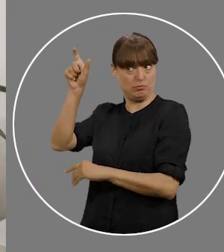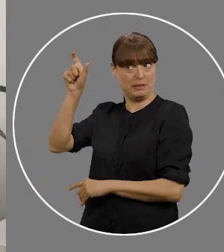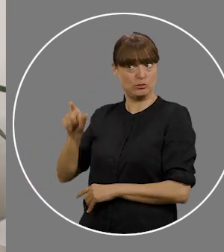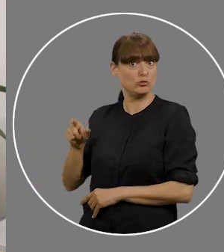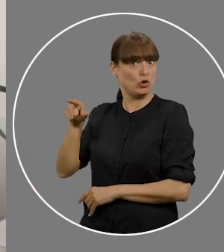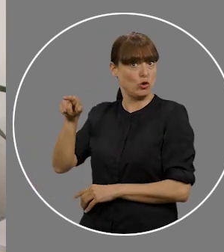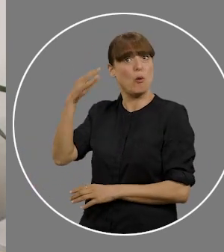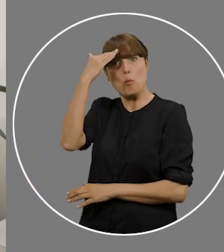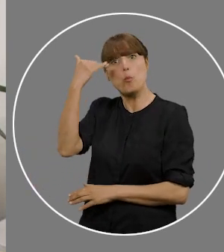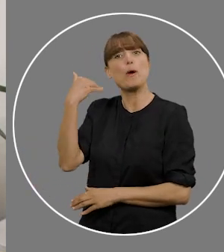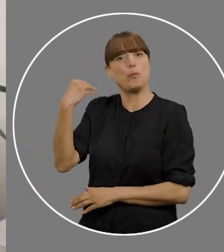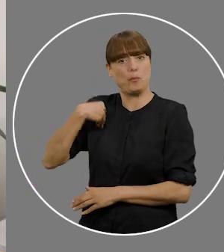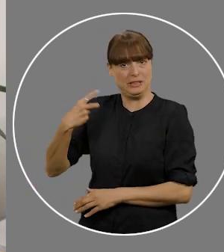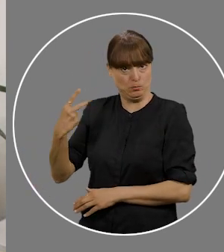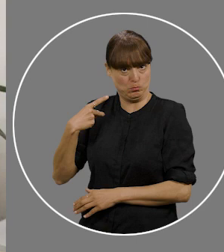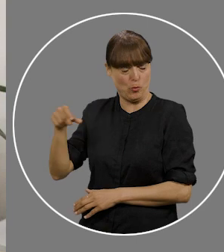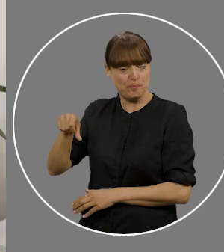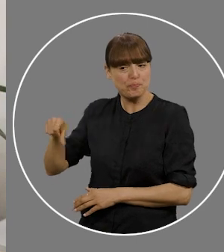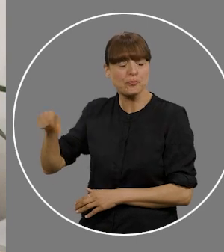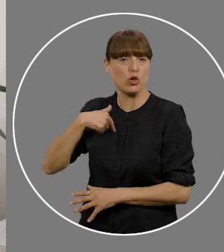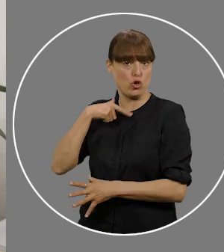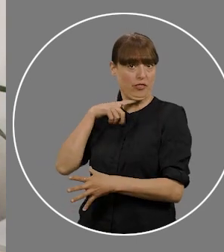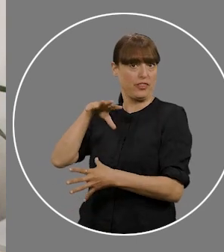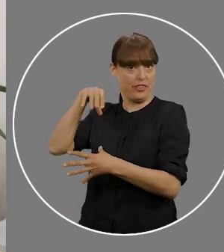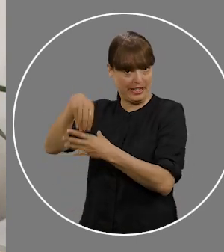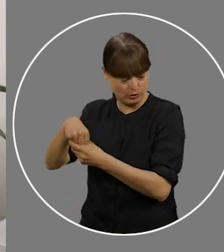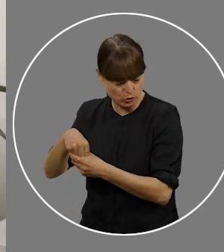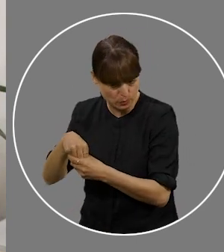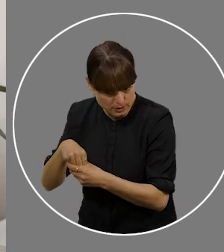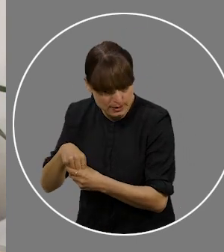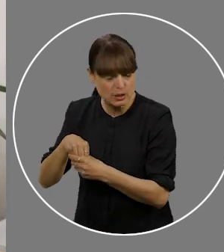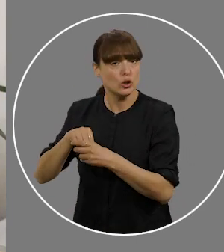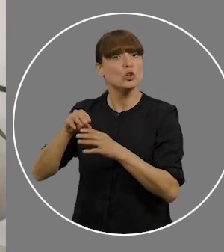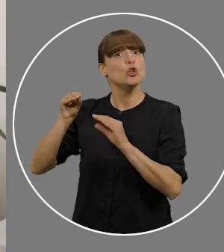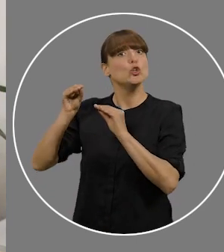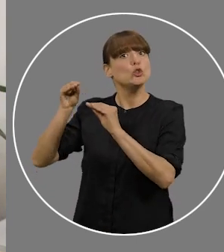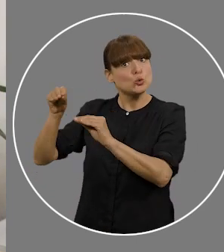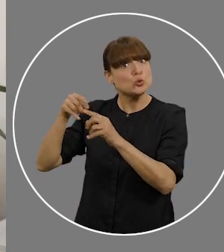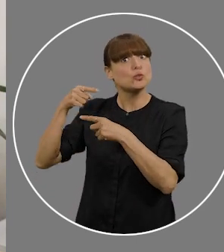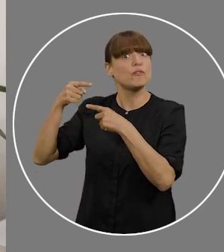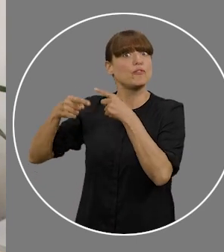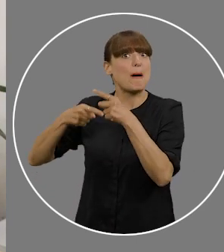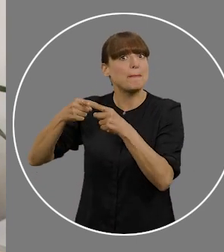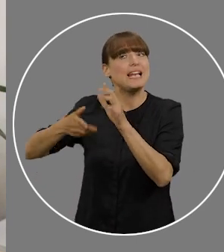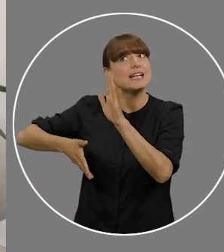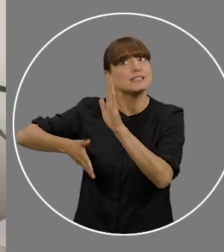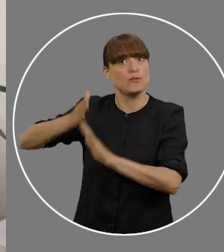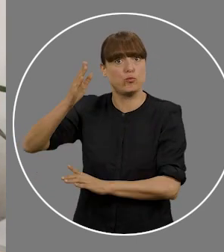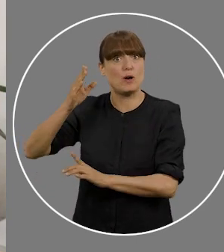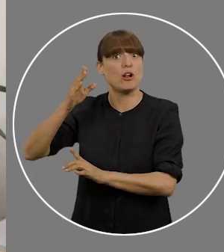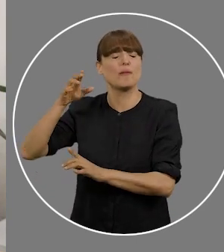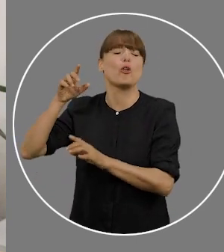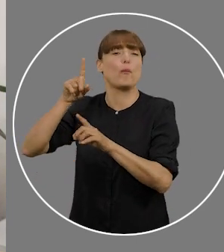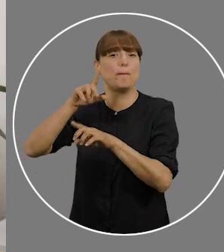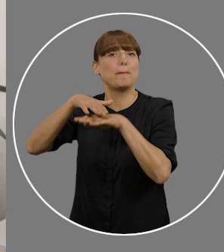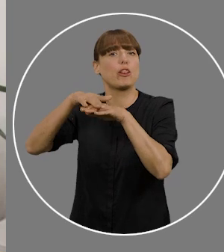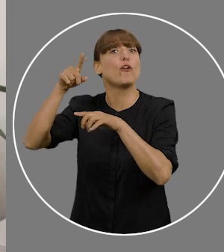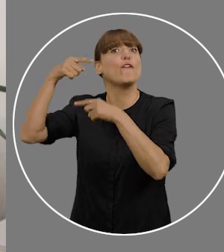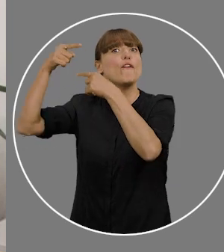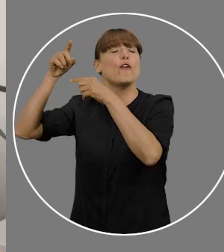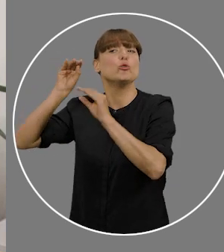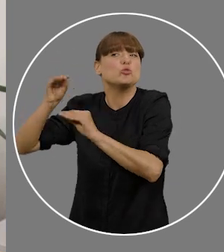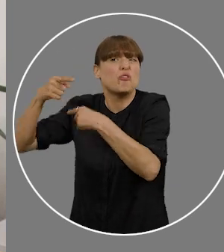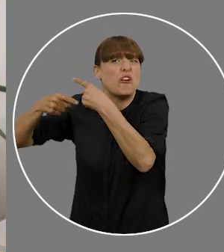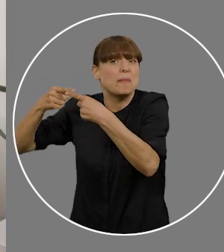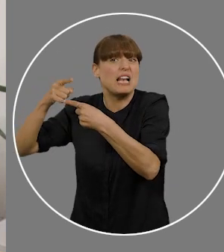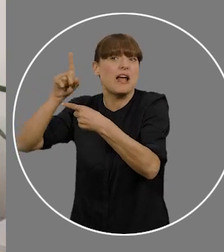unos parientes que se fueron a Francia, y entonces no podíamos estar todos allí, porque aquello era un